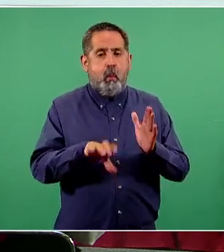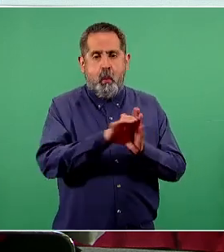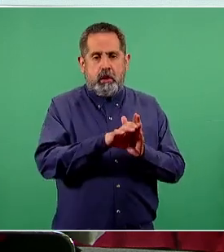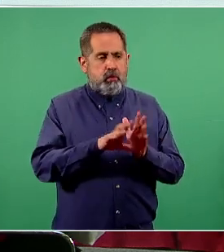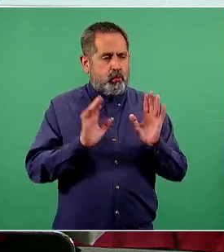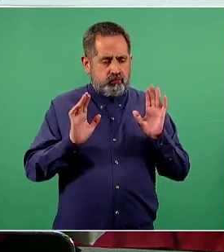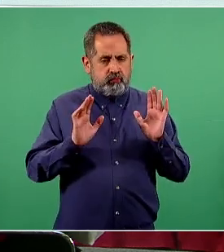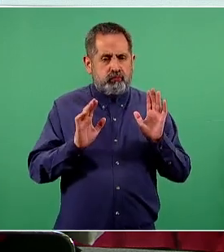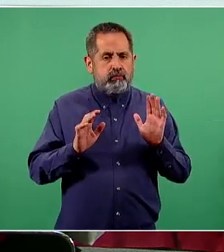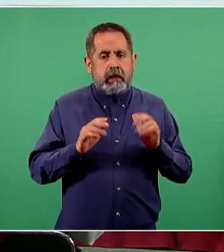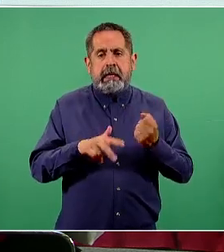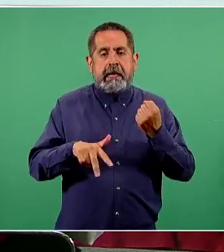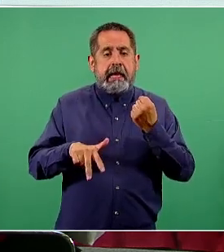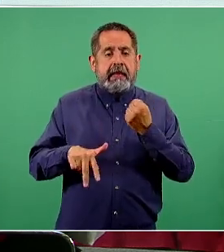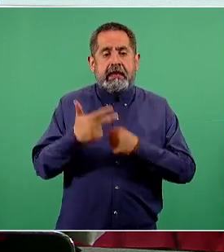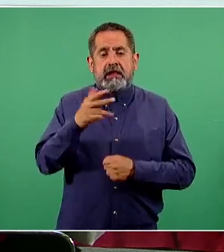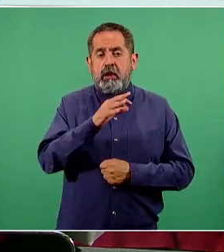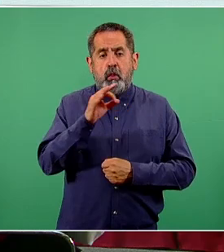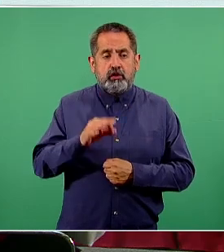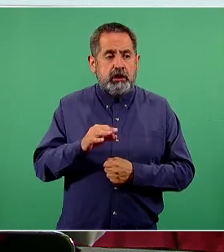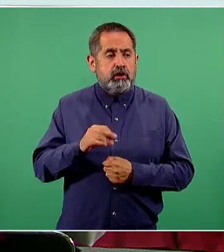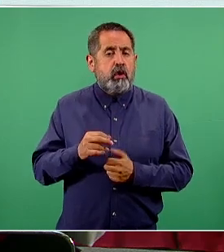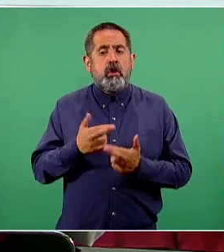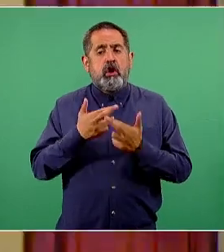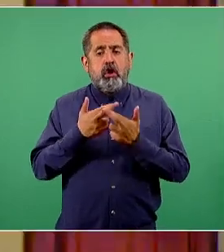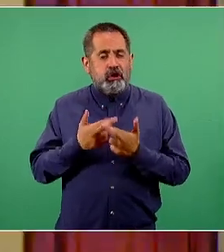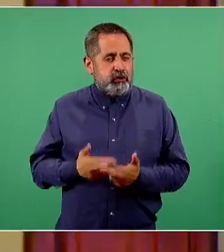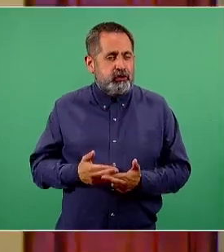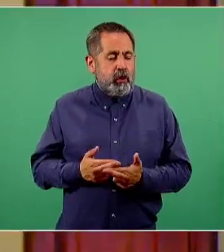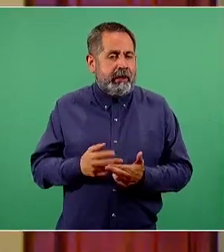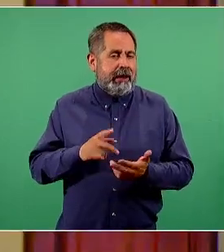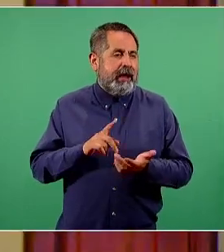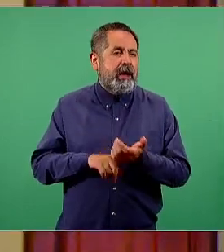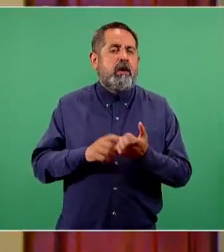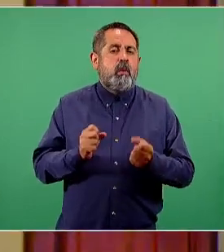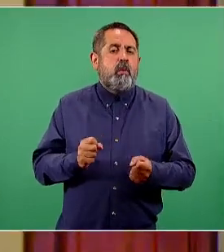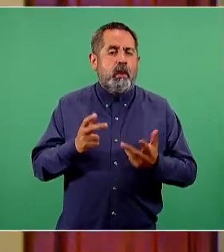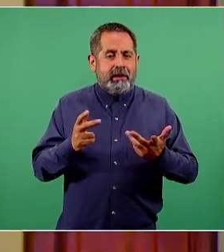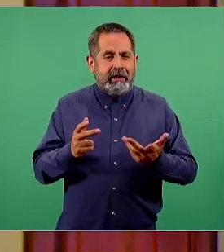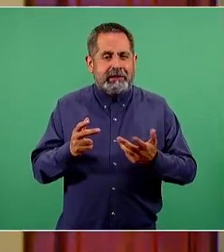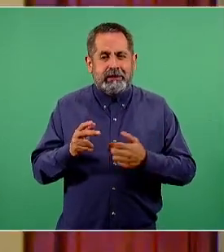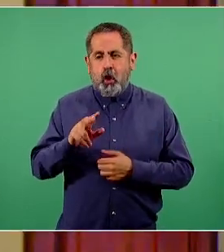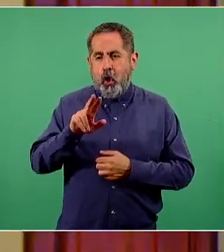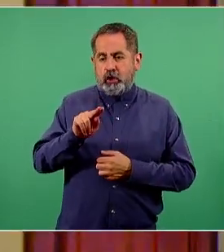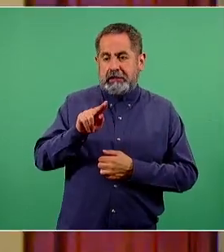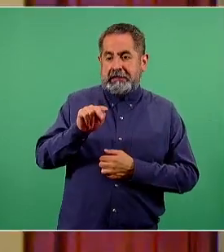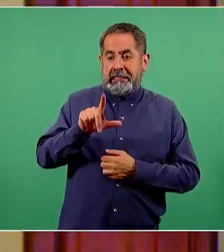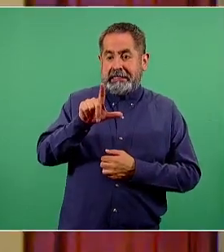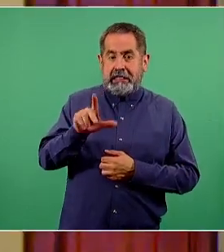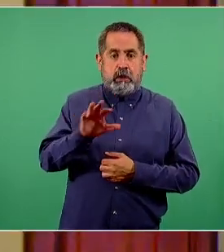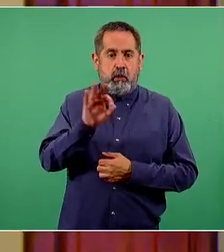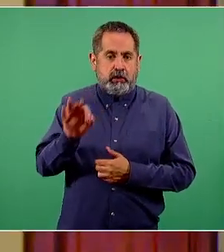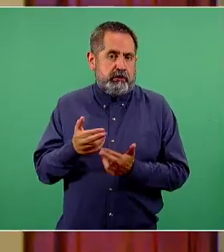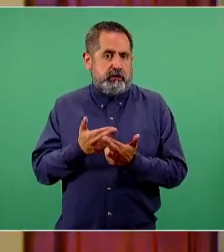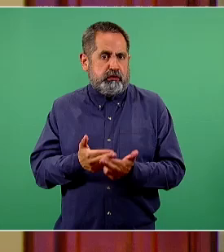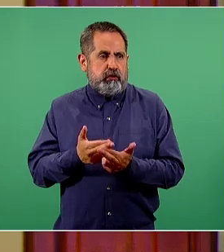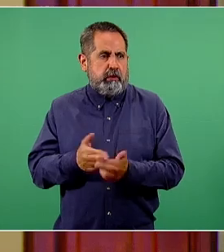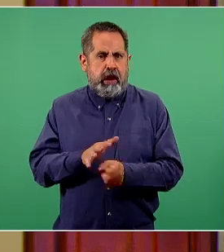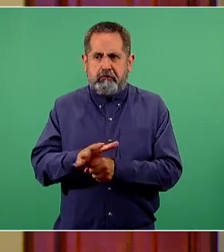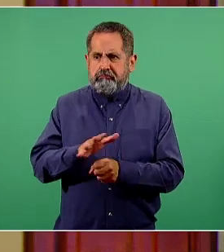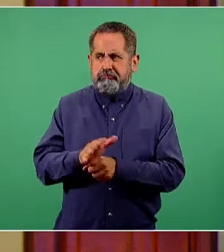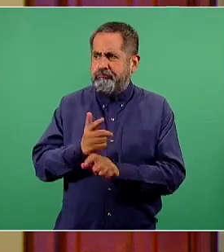generales. 13% de ocupación nacional, es de las ocupaciones más bajas, se ha mantenido esta por varios días en la